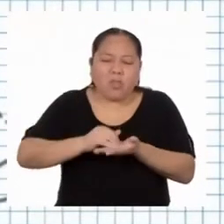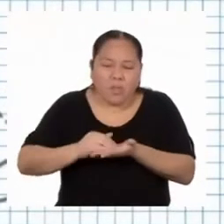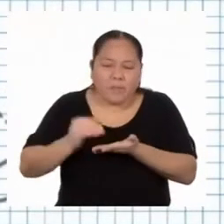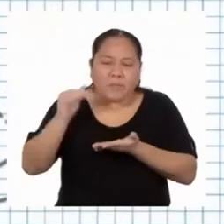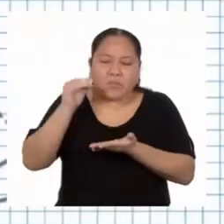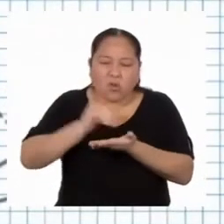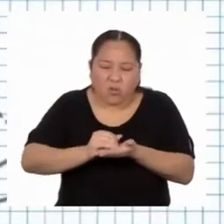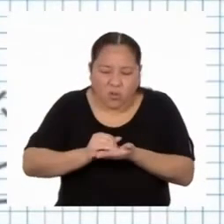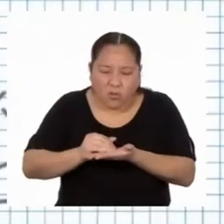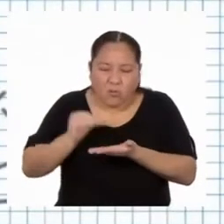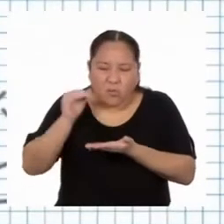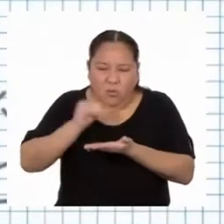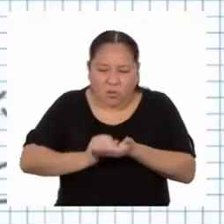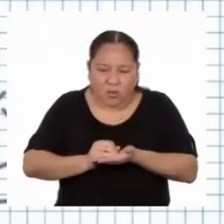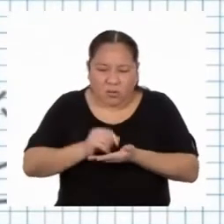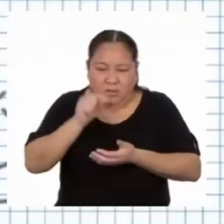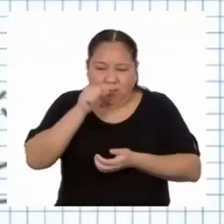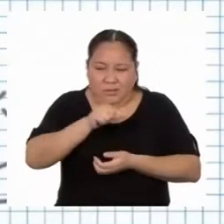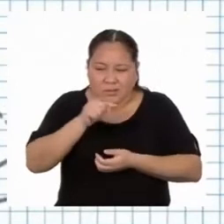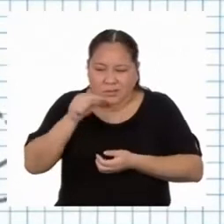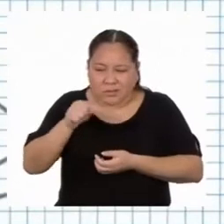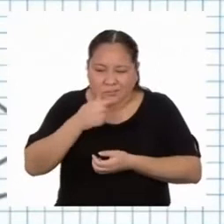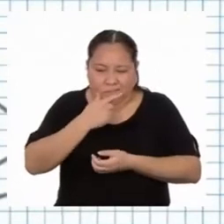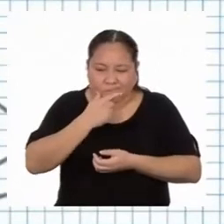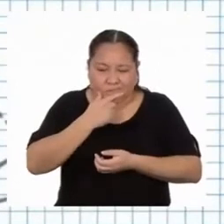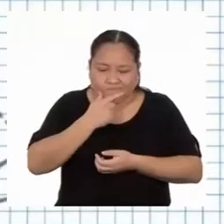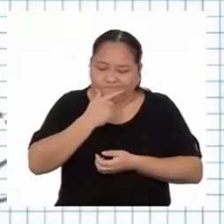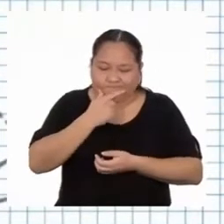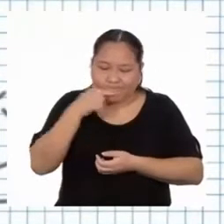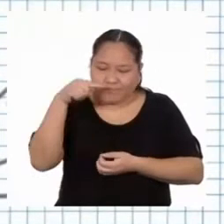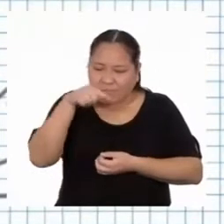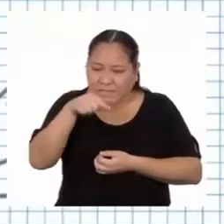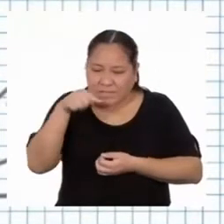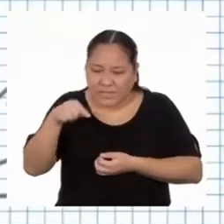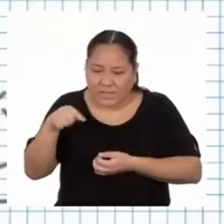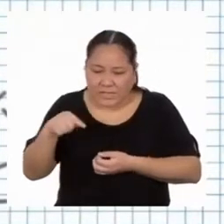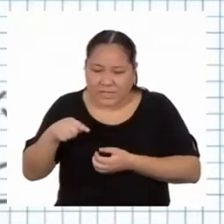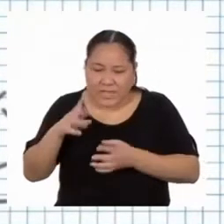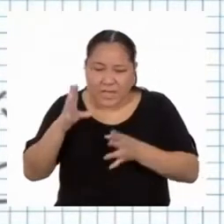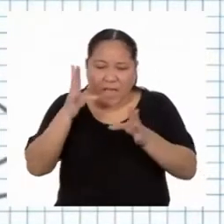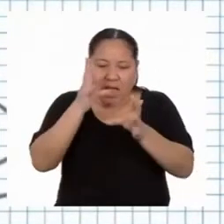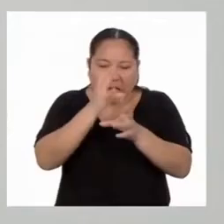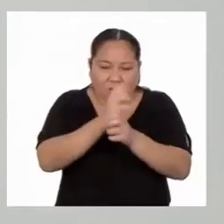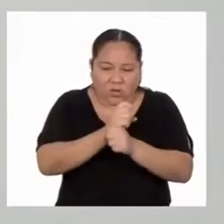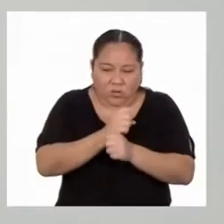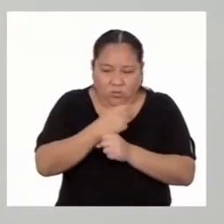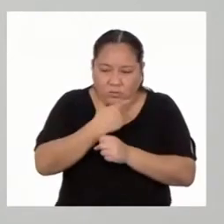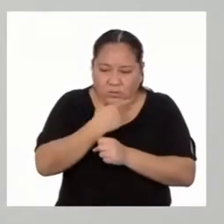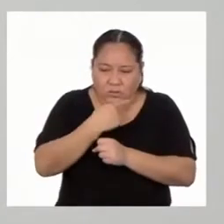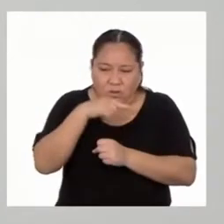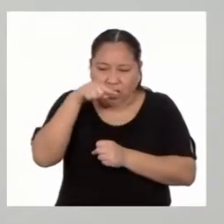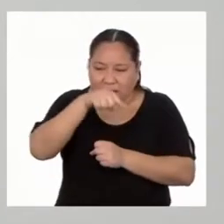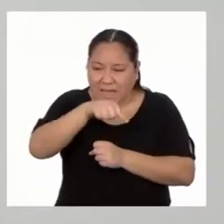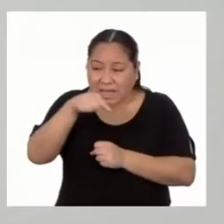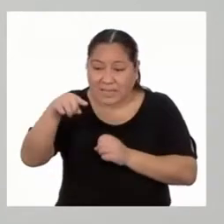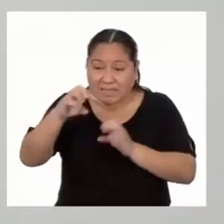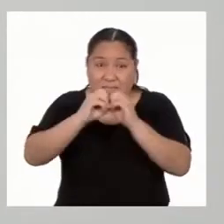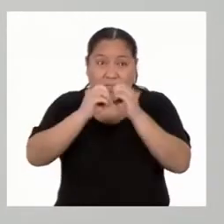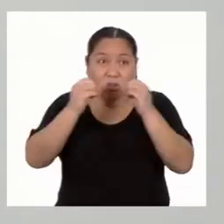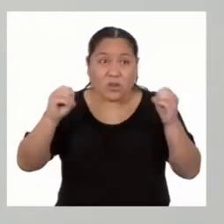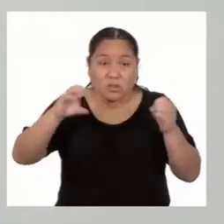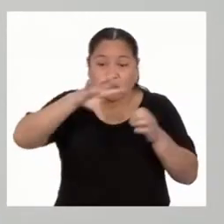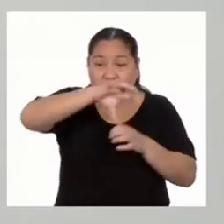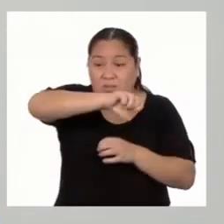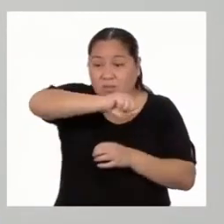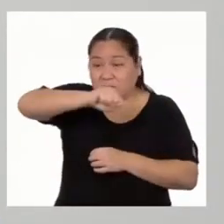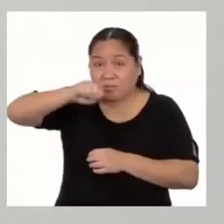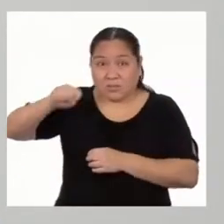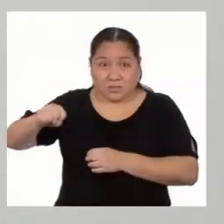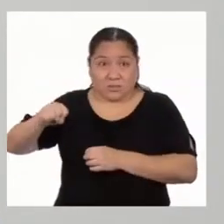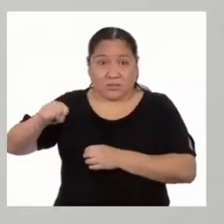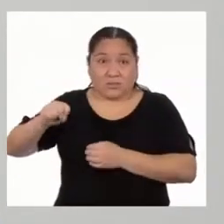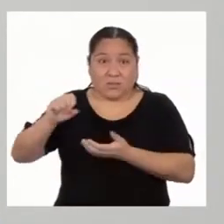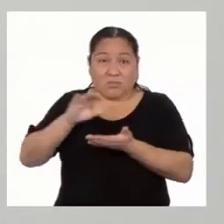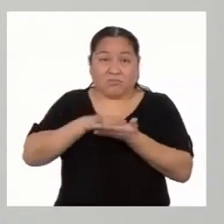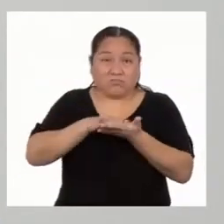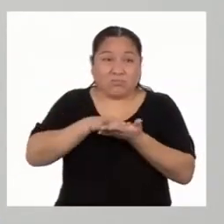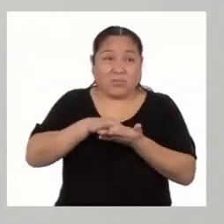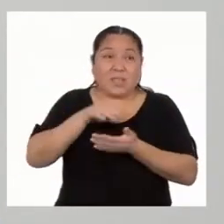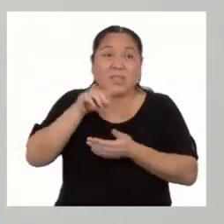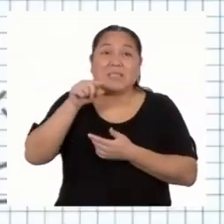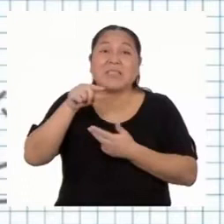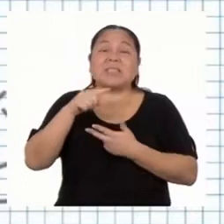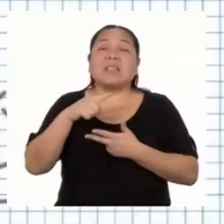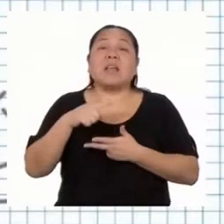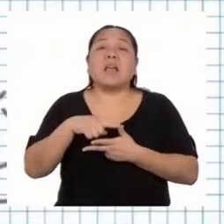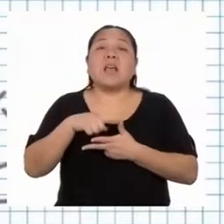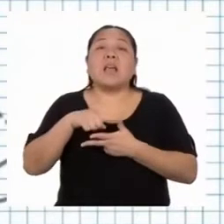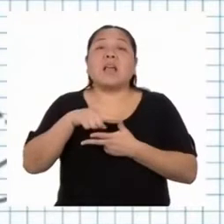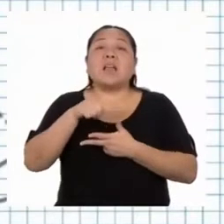redundante y solo quieres dejar aquello que constituya el resumen del texto, estás aplicando la técnica de